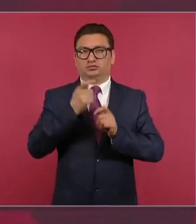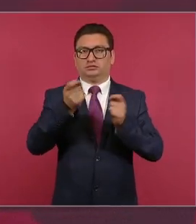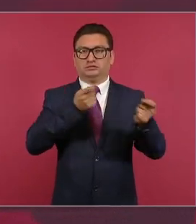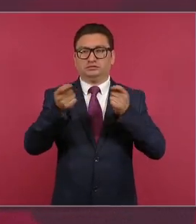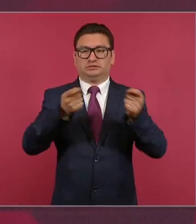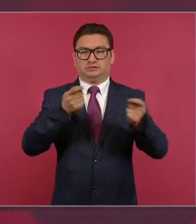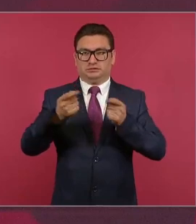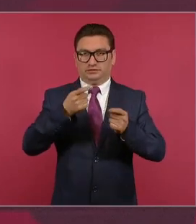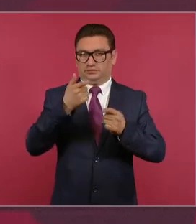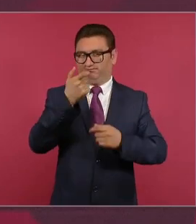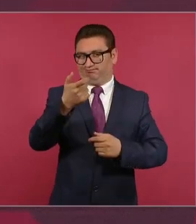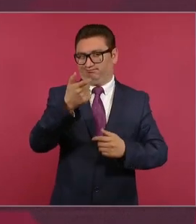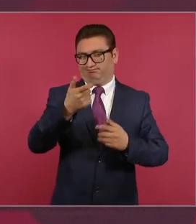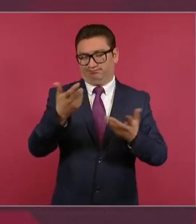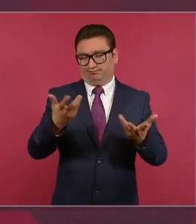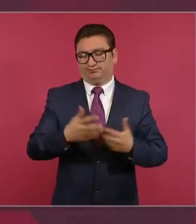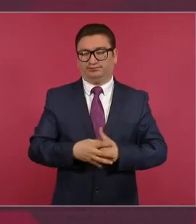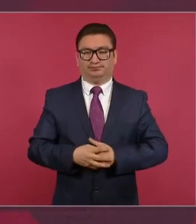y el dinero,